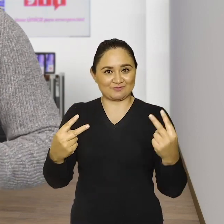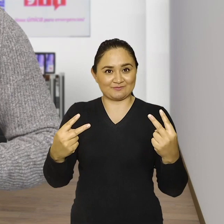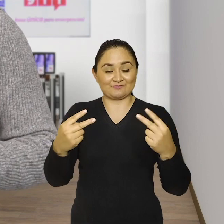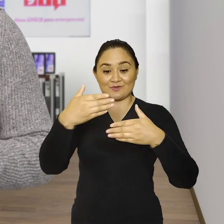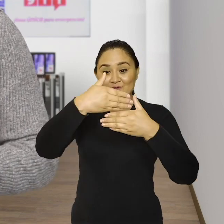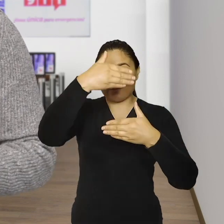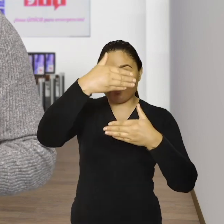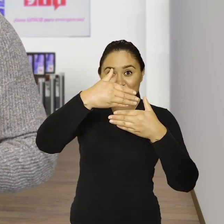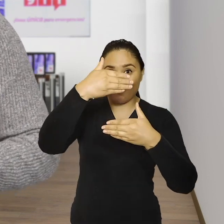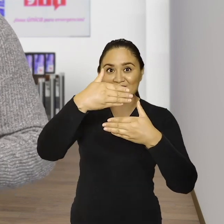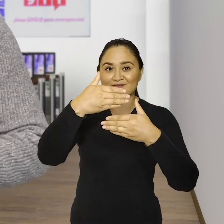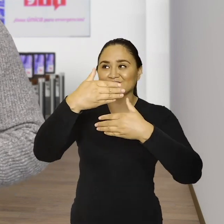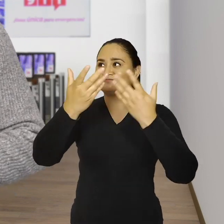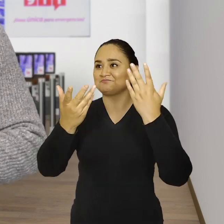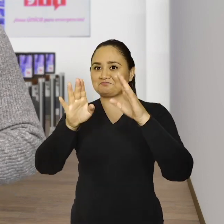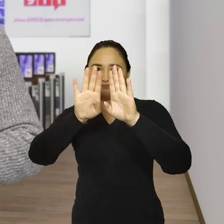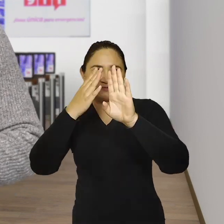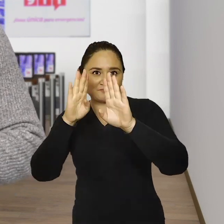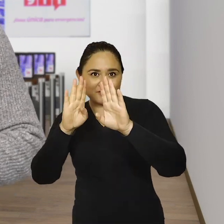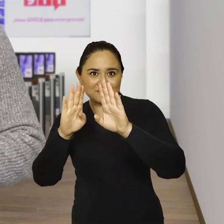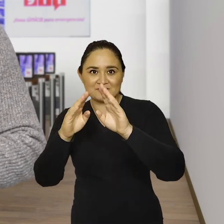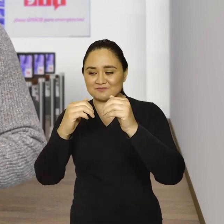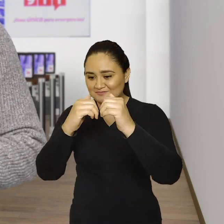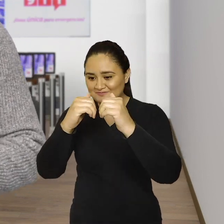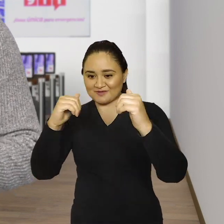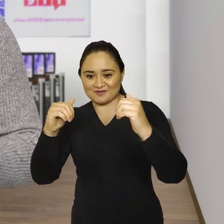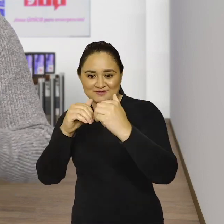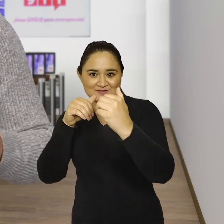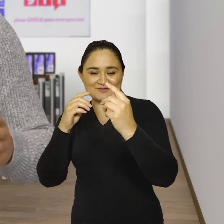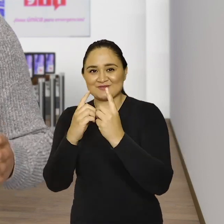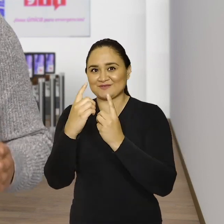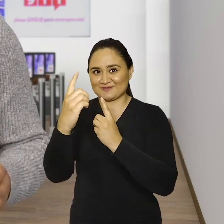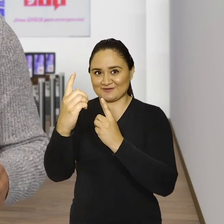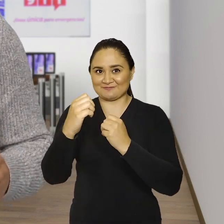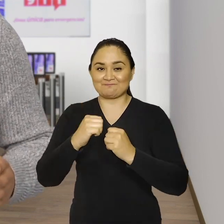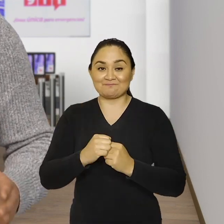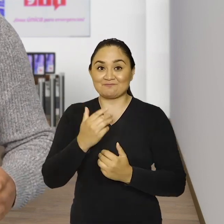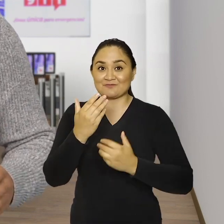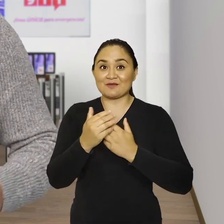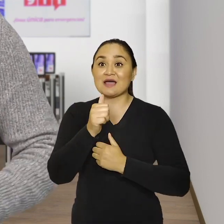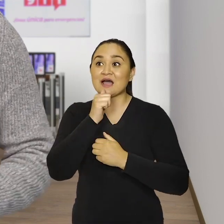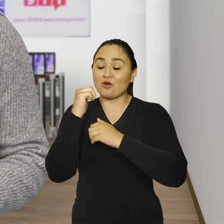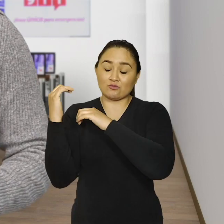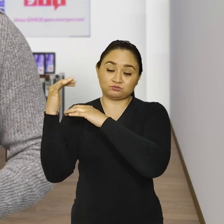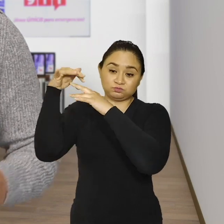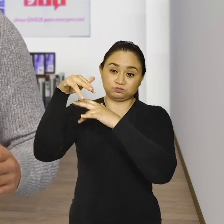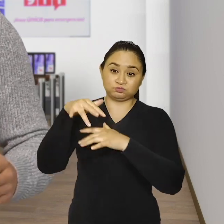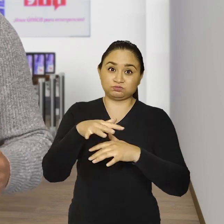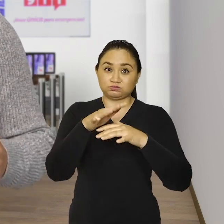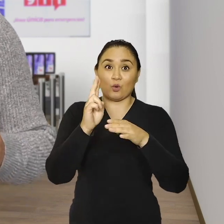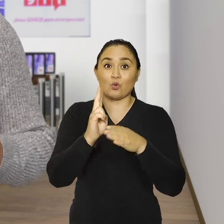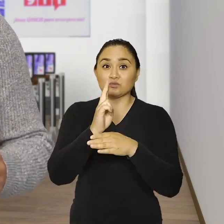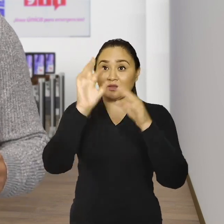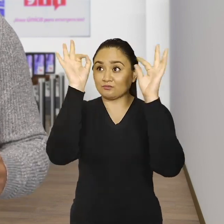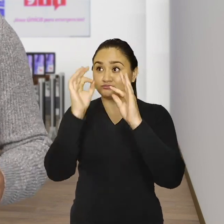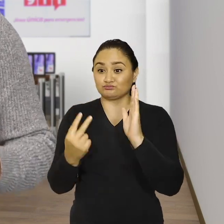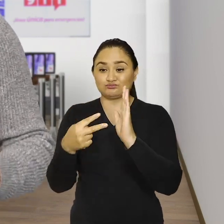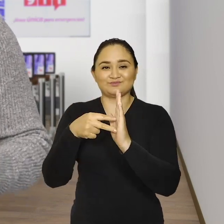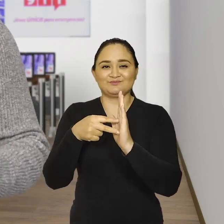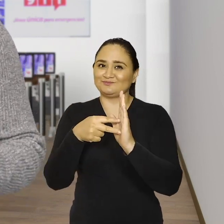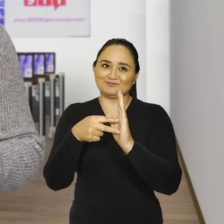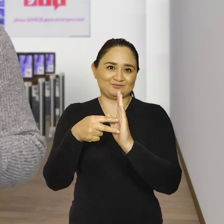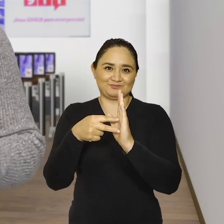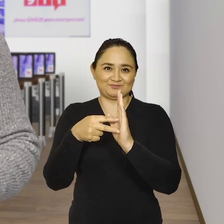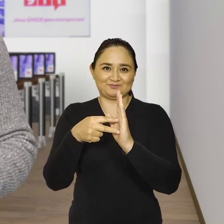los aparatos eléctricos de puertas, ventanas, cortinas u otros materiales combustibles. En caso de inundación,